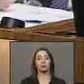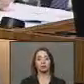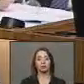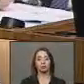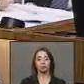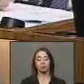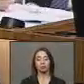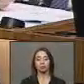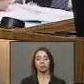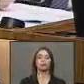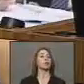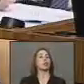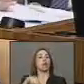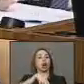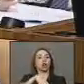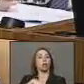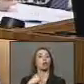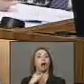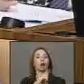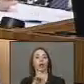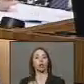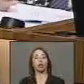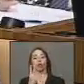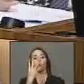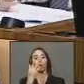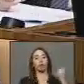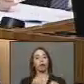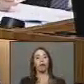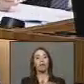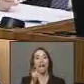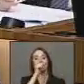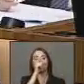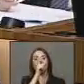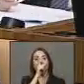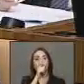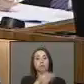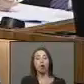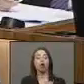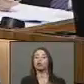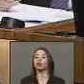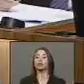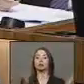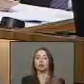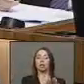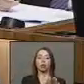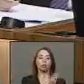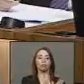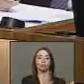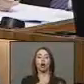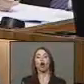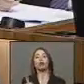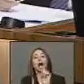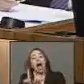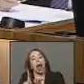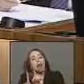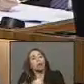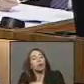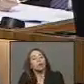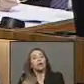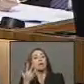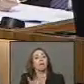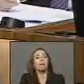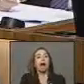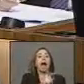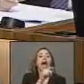Solo en esa comuna, cuatro plantas salmoneras cerraron en forma total y parcial, mientras otras decenas de